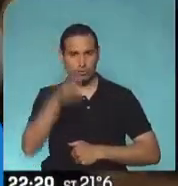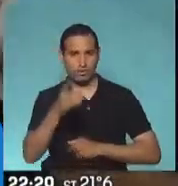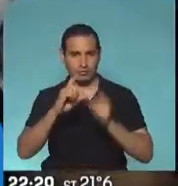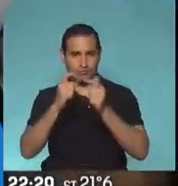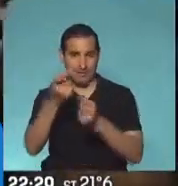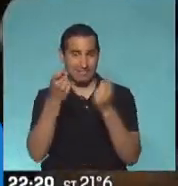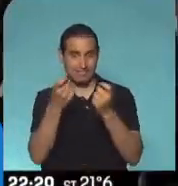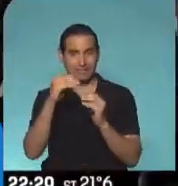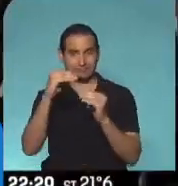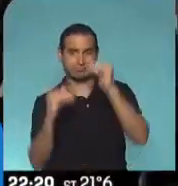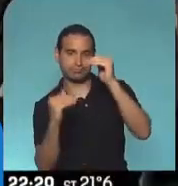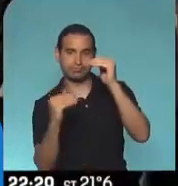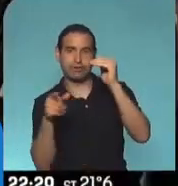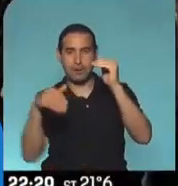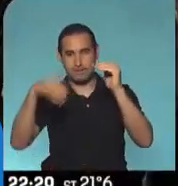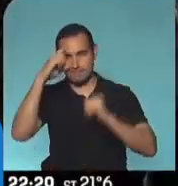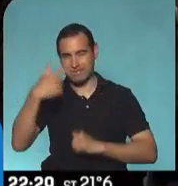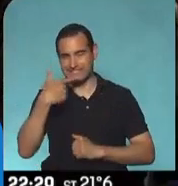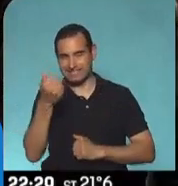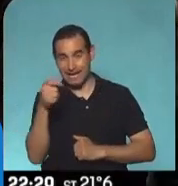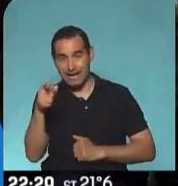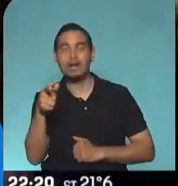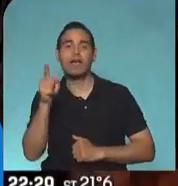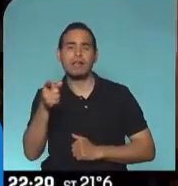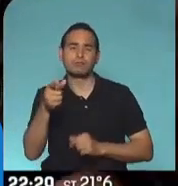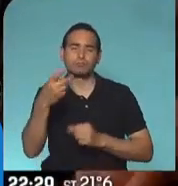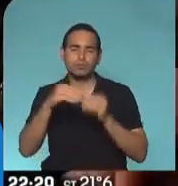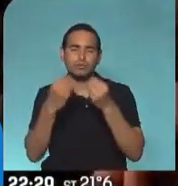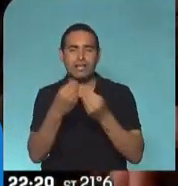requerido, por encima de su rival inmediato, Carlos Mesa, que recibió un